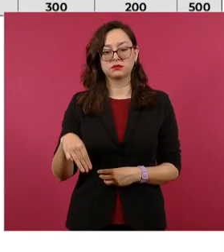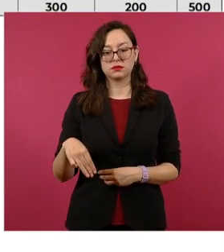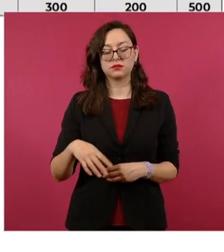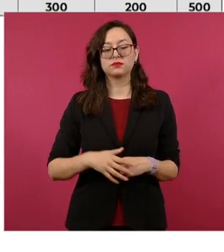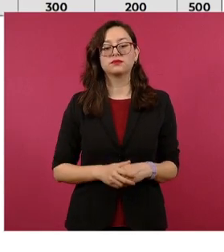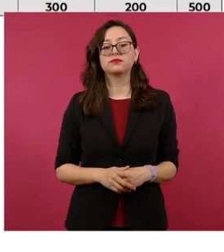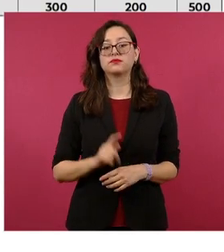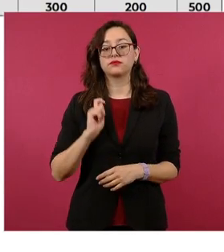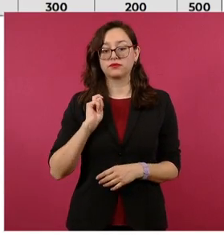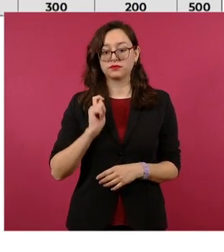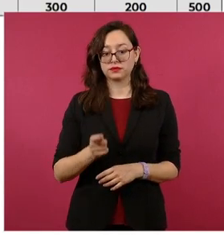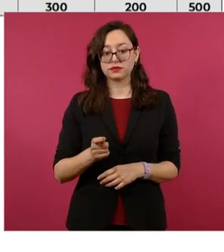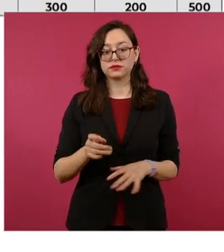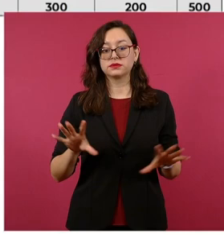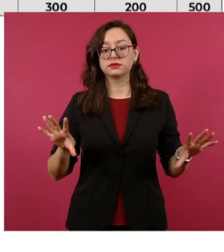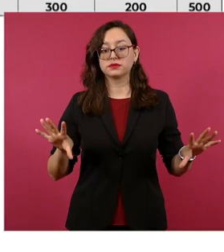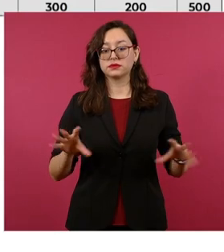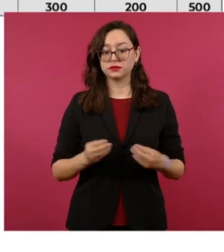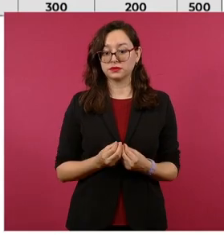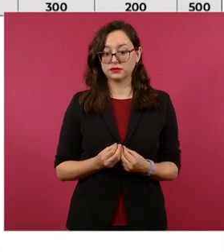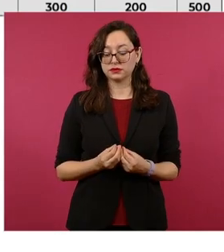Eso significa